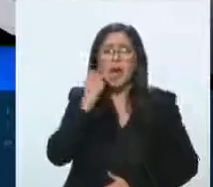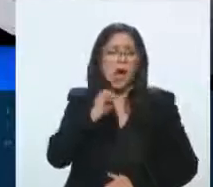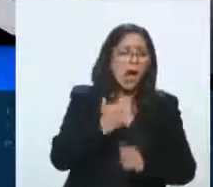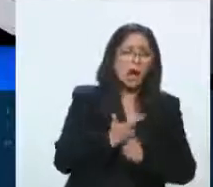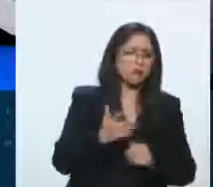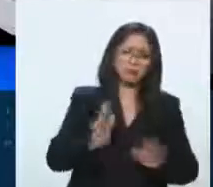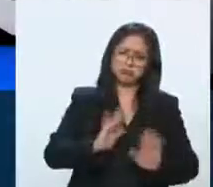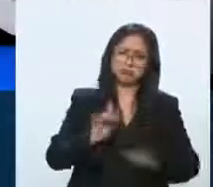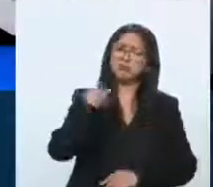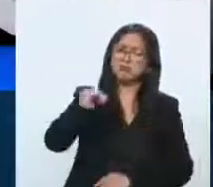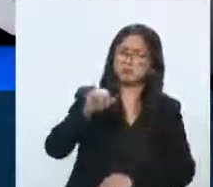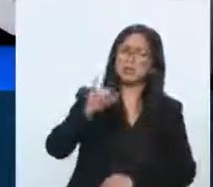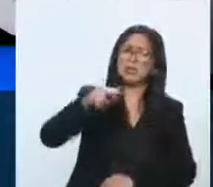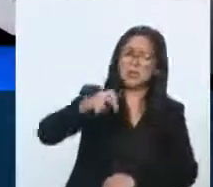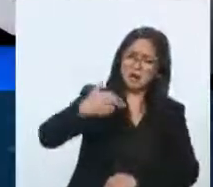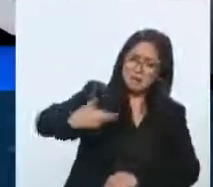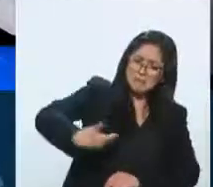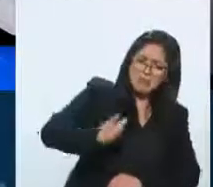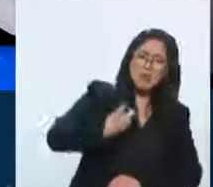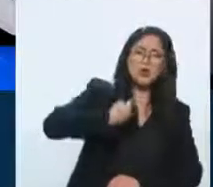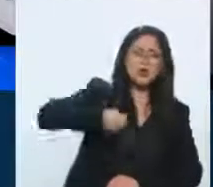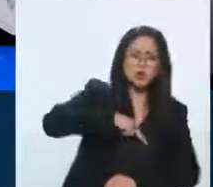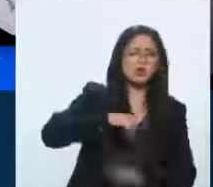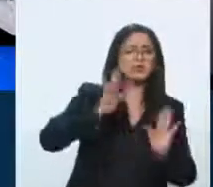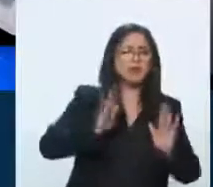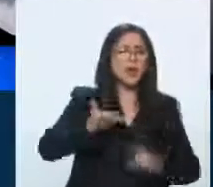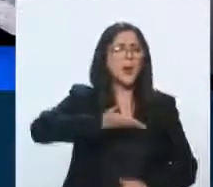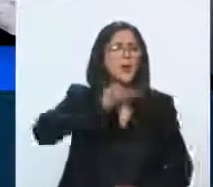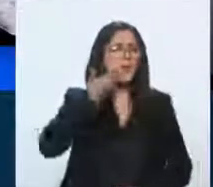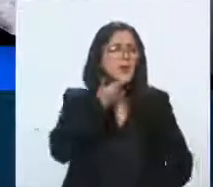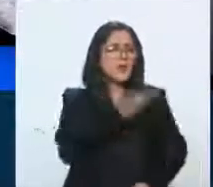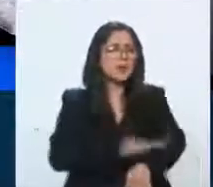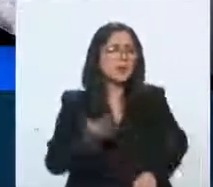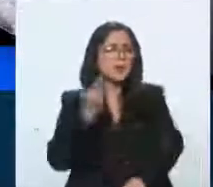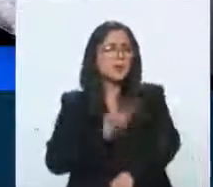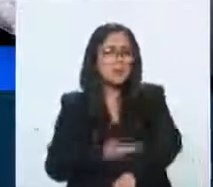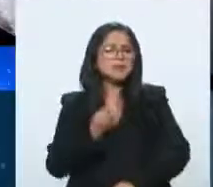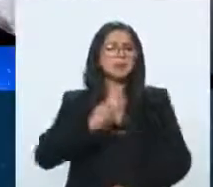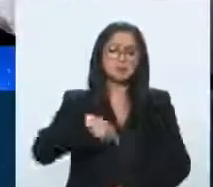más bien bastante acostumbrados a hacer estos ejercicios y lo haríamos con mucho gusto.